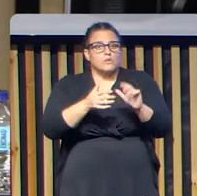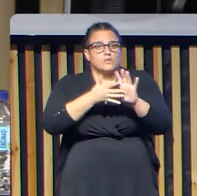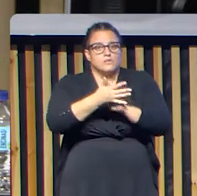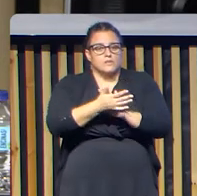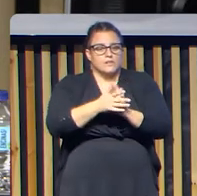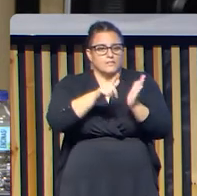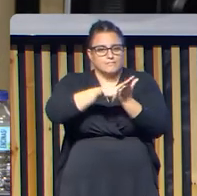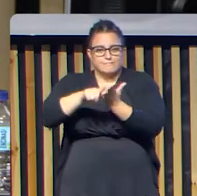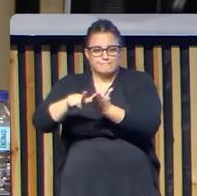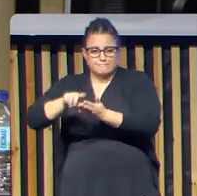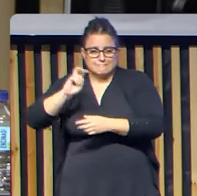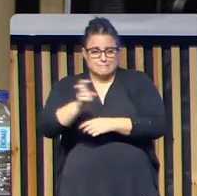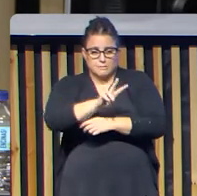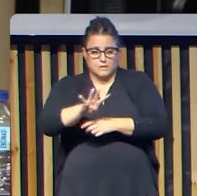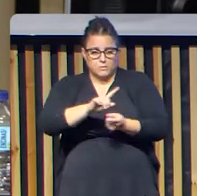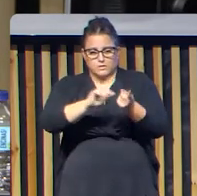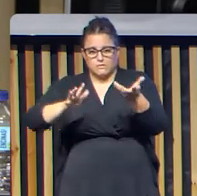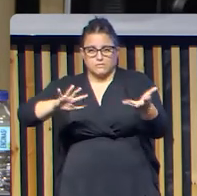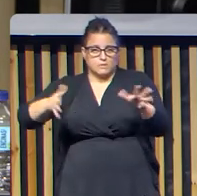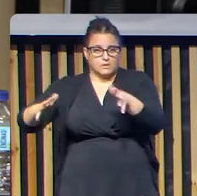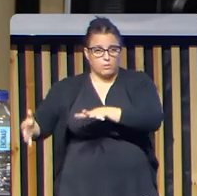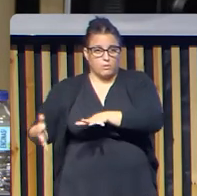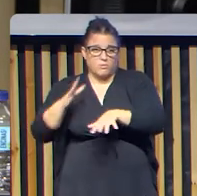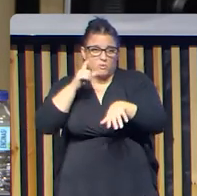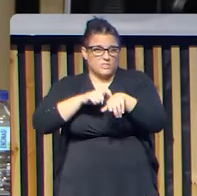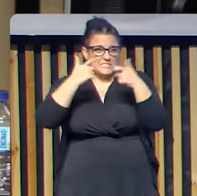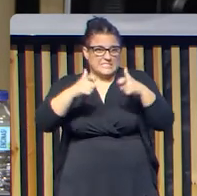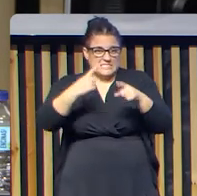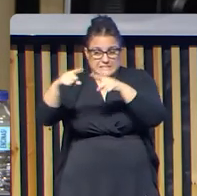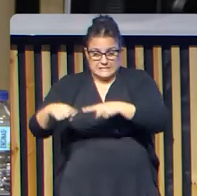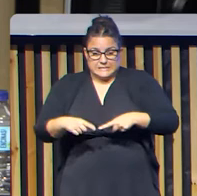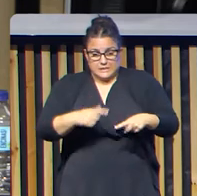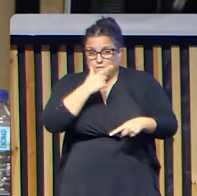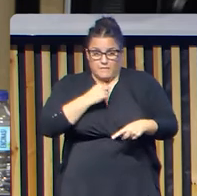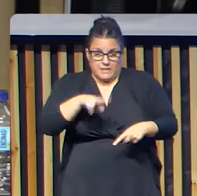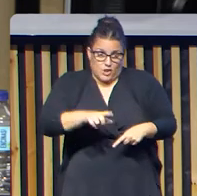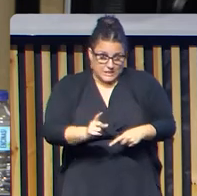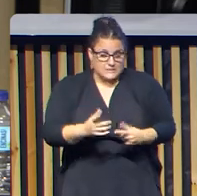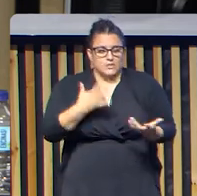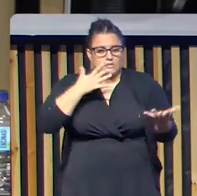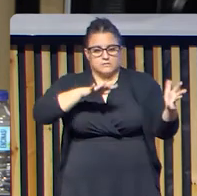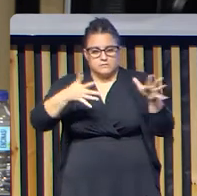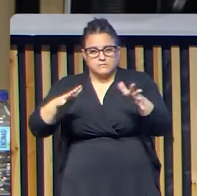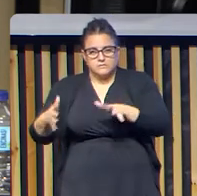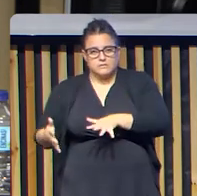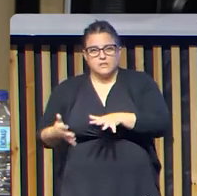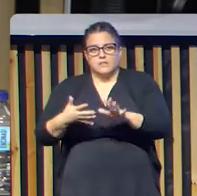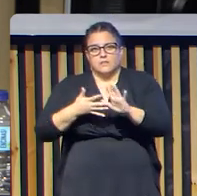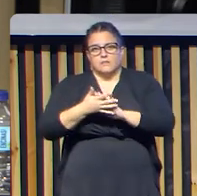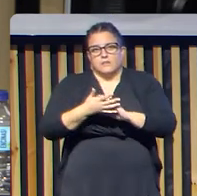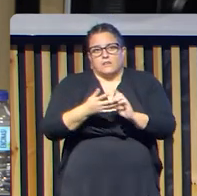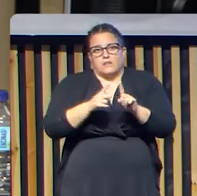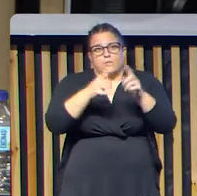Lenguas que son tipo lógicamente muy diferentes y que por lo tanto no pueden ir desde un